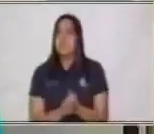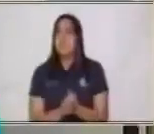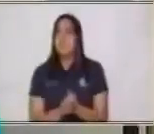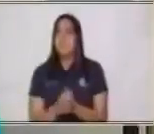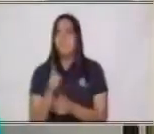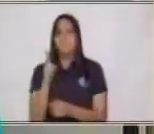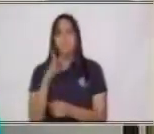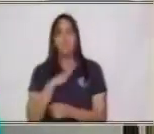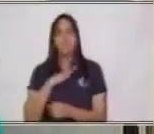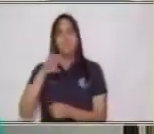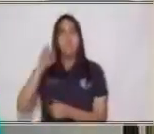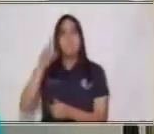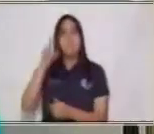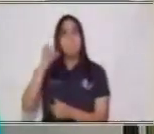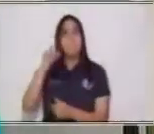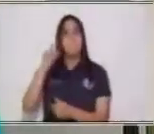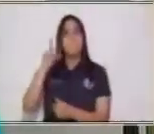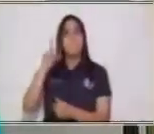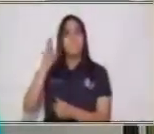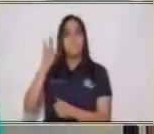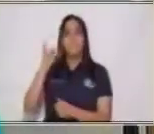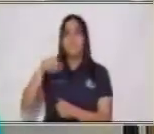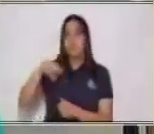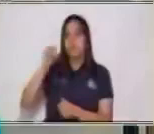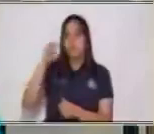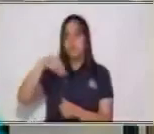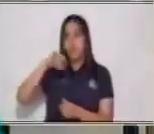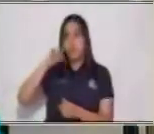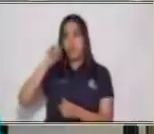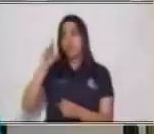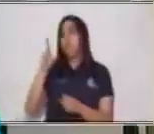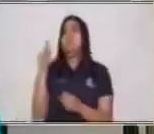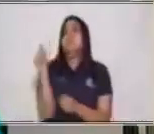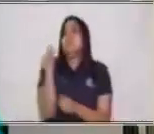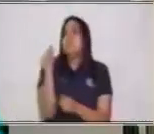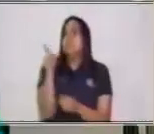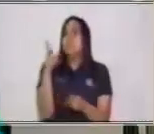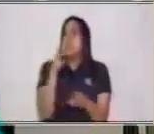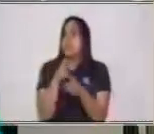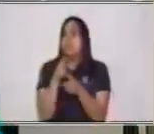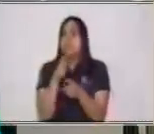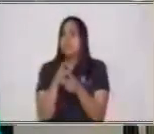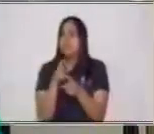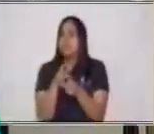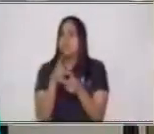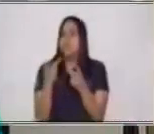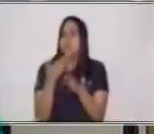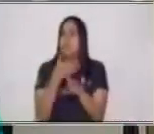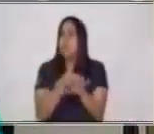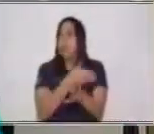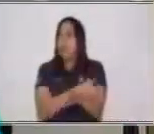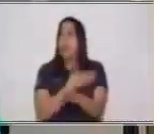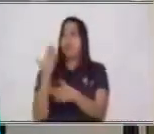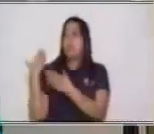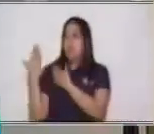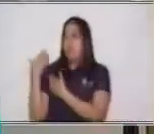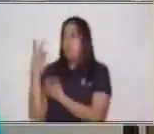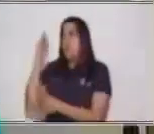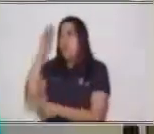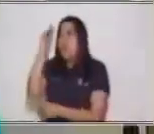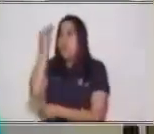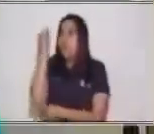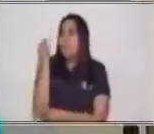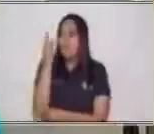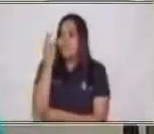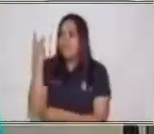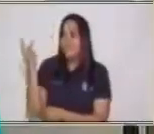un binomio, un poquito más complicado que el anterior, porque aquí vamos a